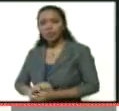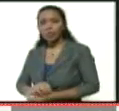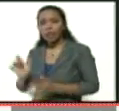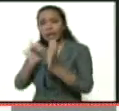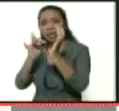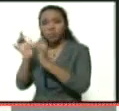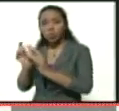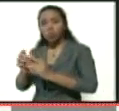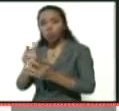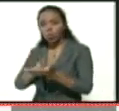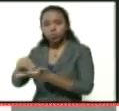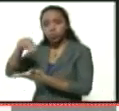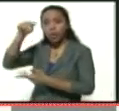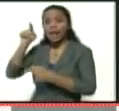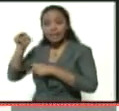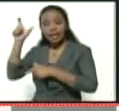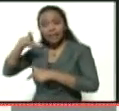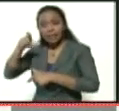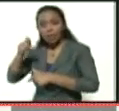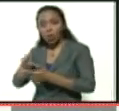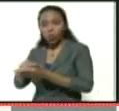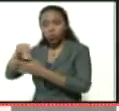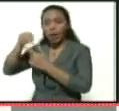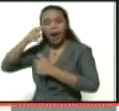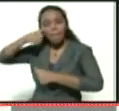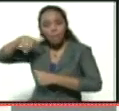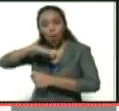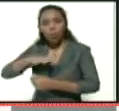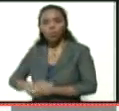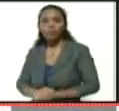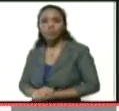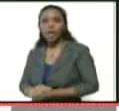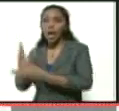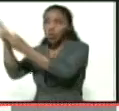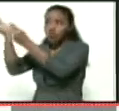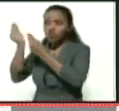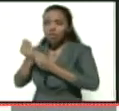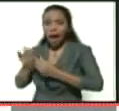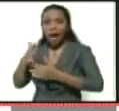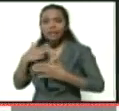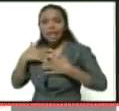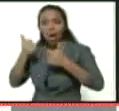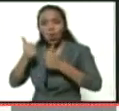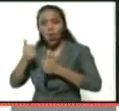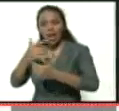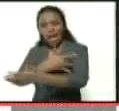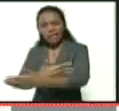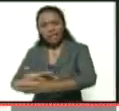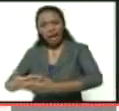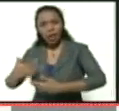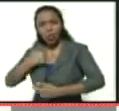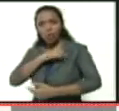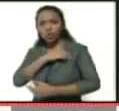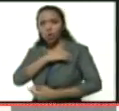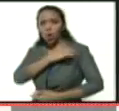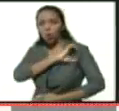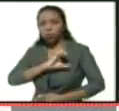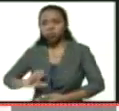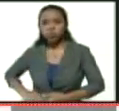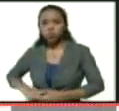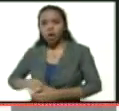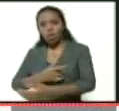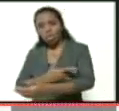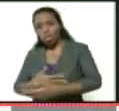el Jesucristo que necesitamos, resucitado entre los pueblos, que nos traiga su salud y que la sangre de nuestro Señor Jesucristo